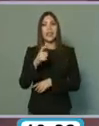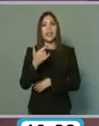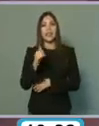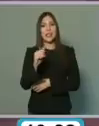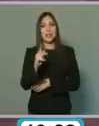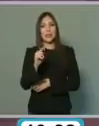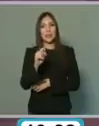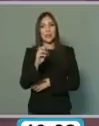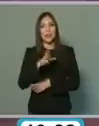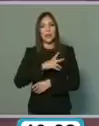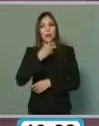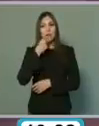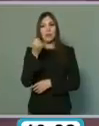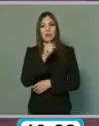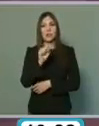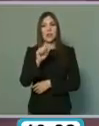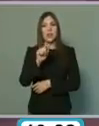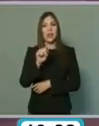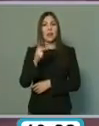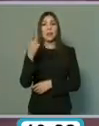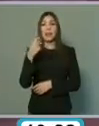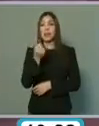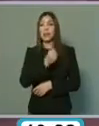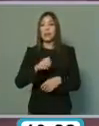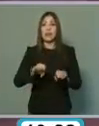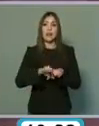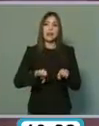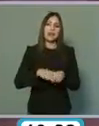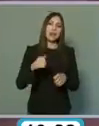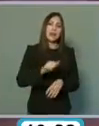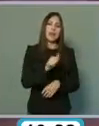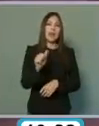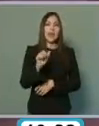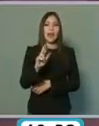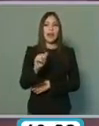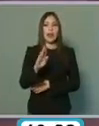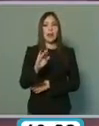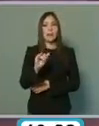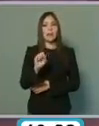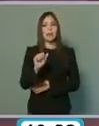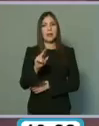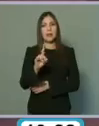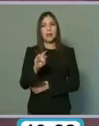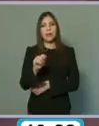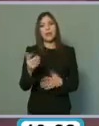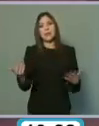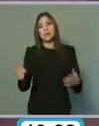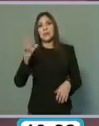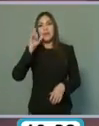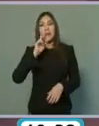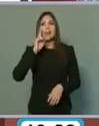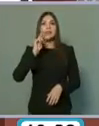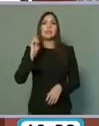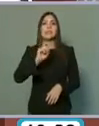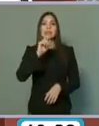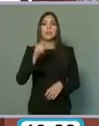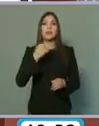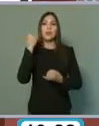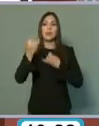Salah, pero tampoco es como que tenga un gran equipo. Y Arabia Saudita, bueno, ya lo veremos mañana enfrentándose justo a Rusia en el partido